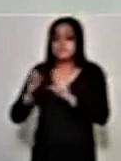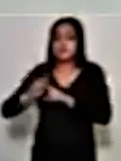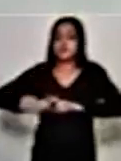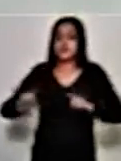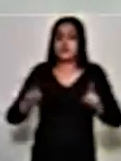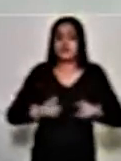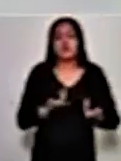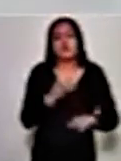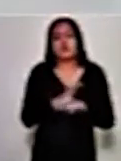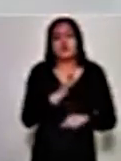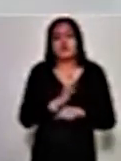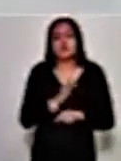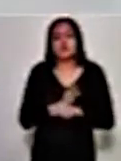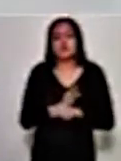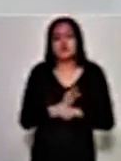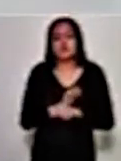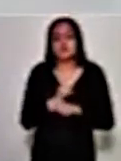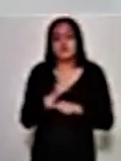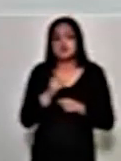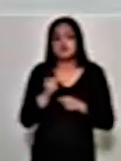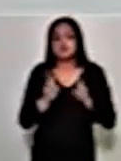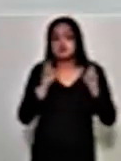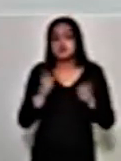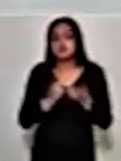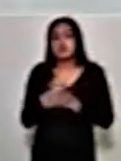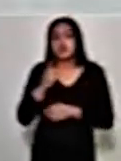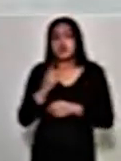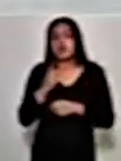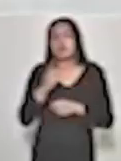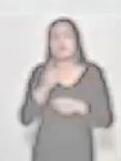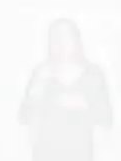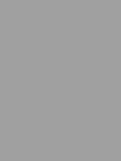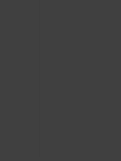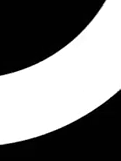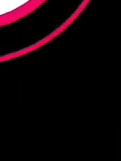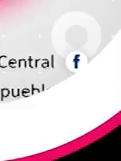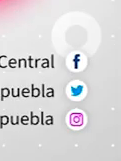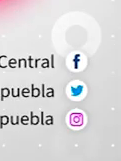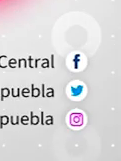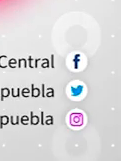del plan estatal Correcaminos. Ya.